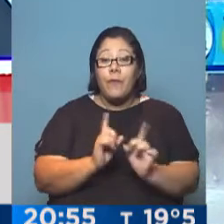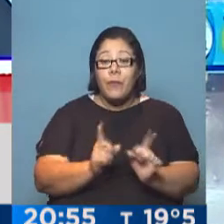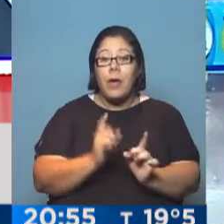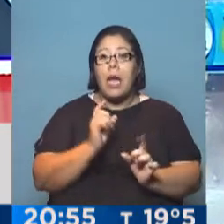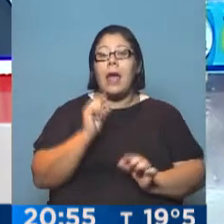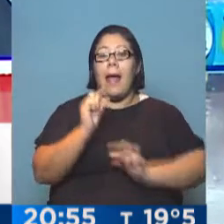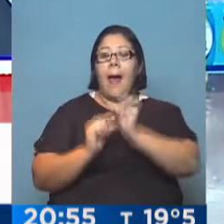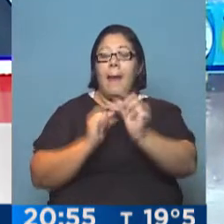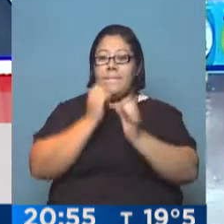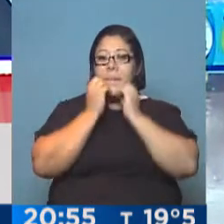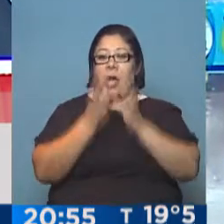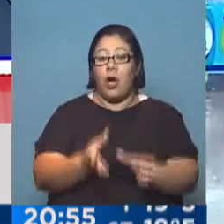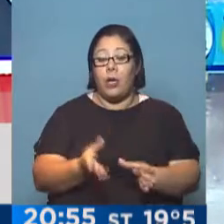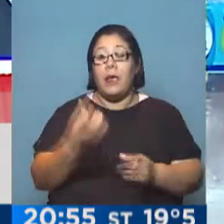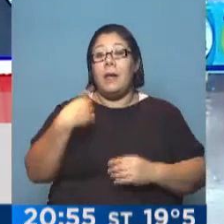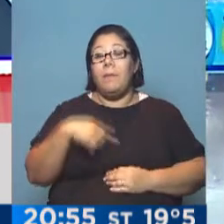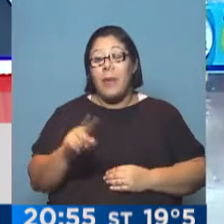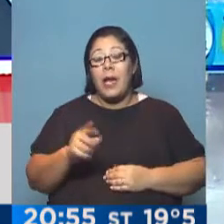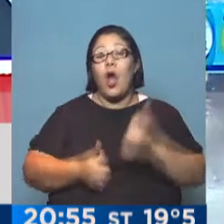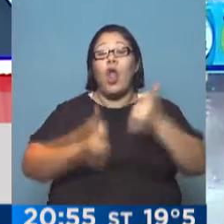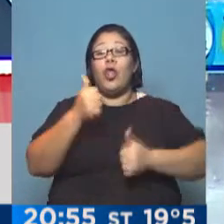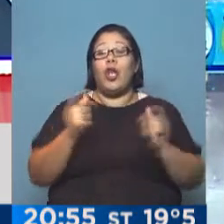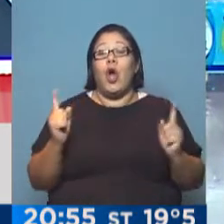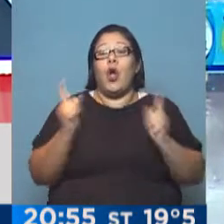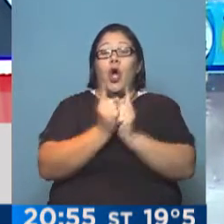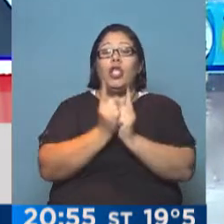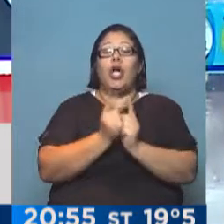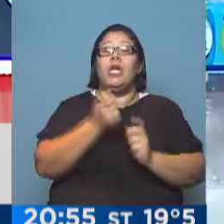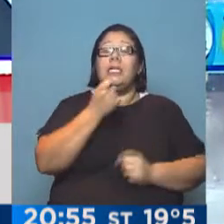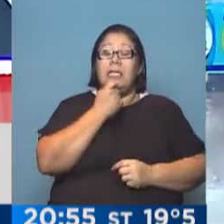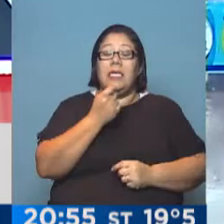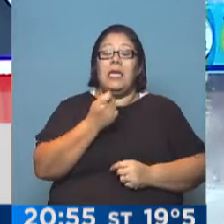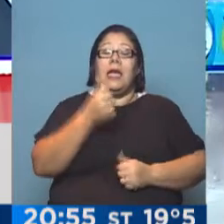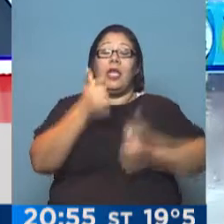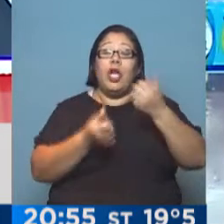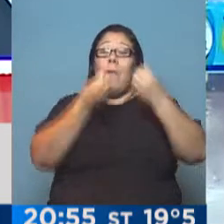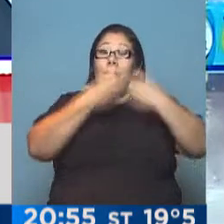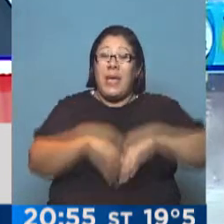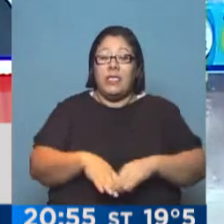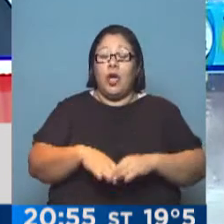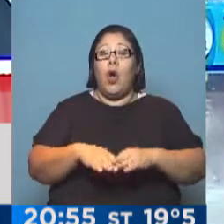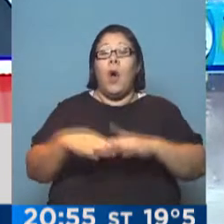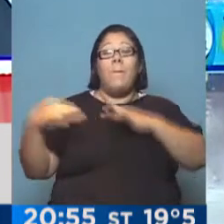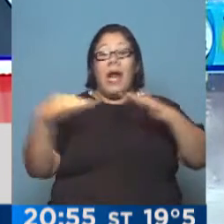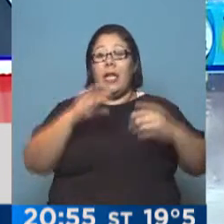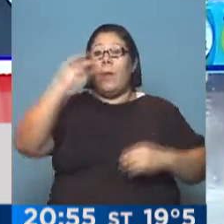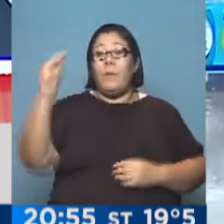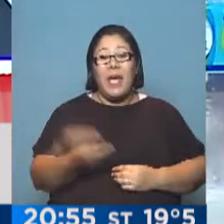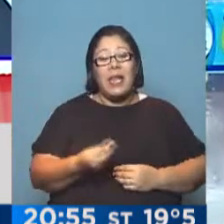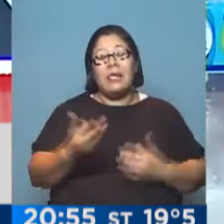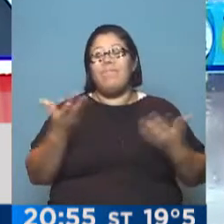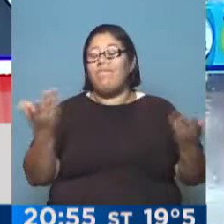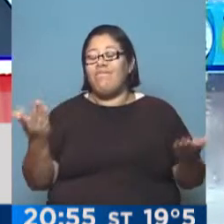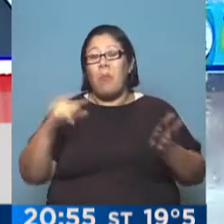mejorando. Lamentablemente en un torneo corto, cuando vos perdiste partidos al inicio, no te da muchas posibilidades, ¿no? O sea, perder puntos de